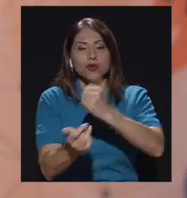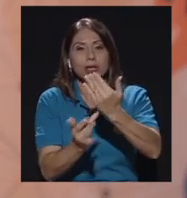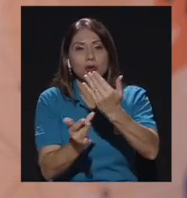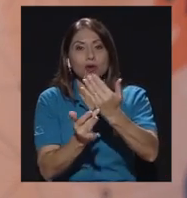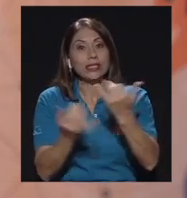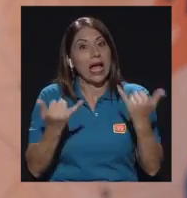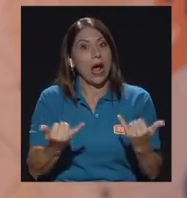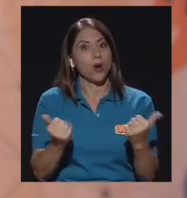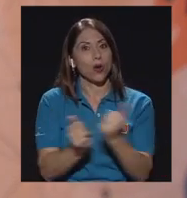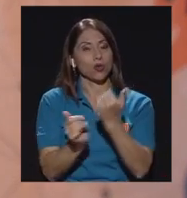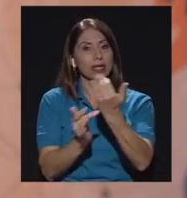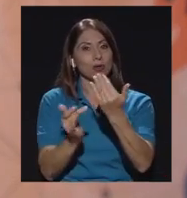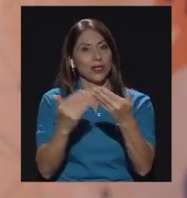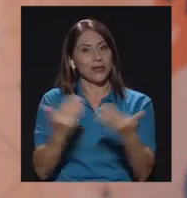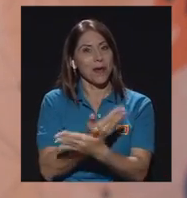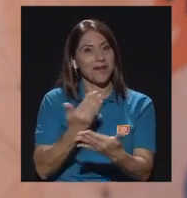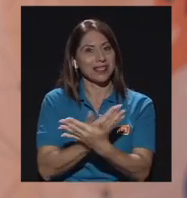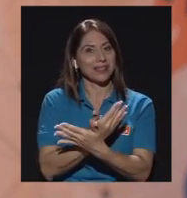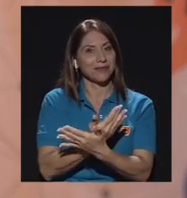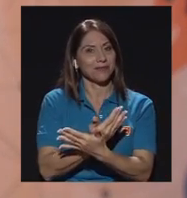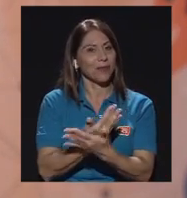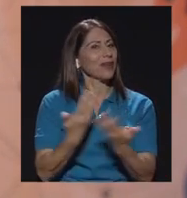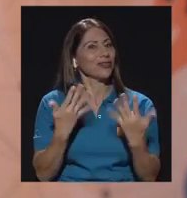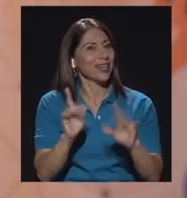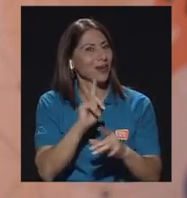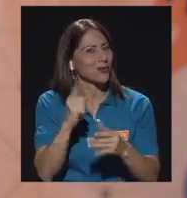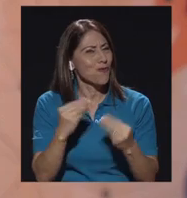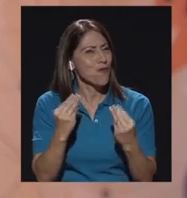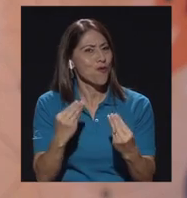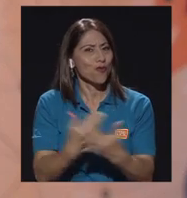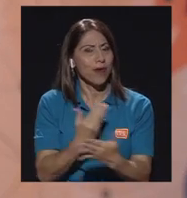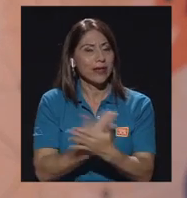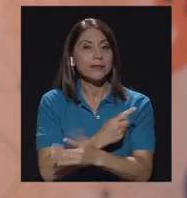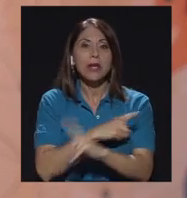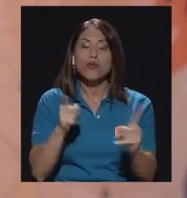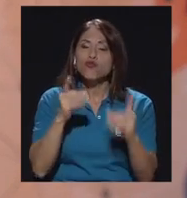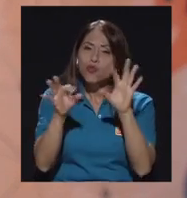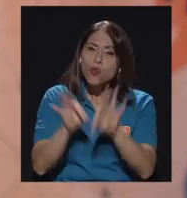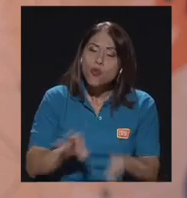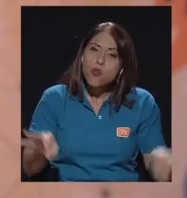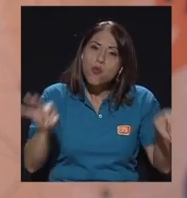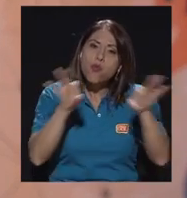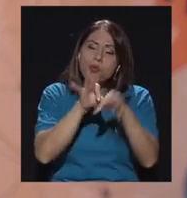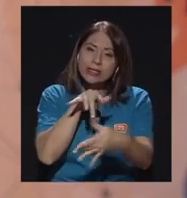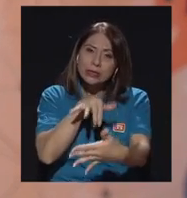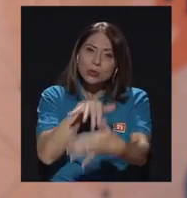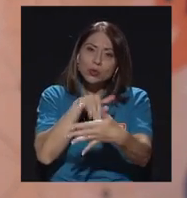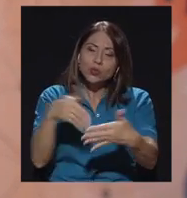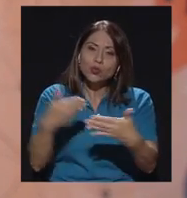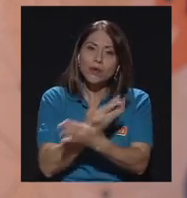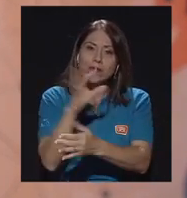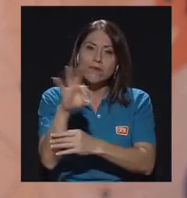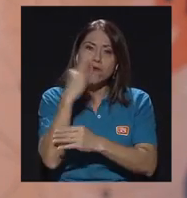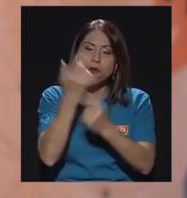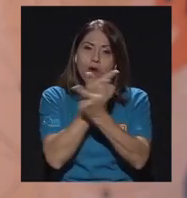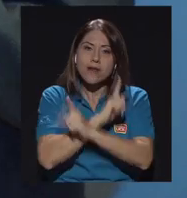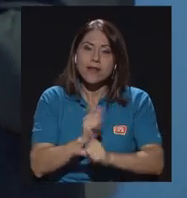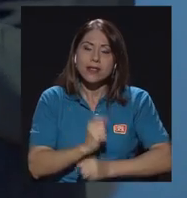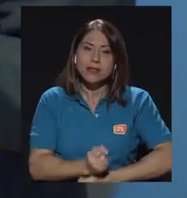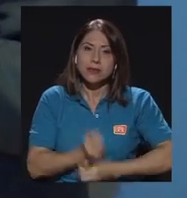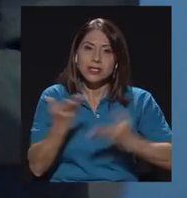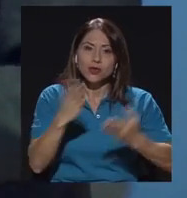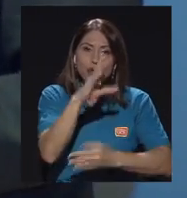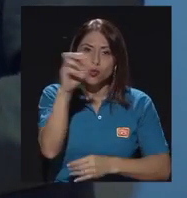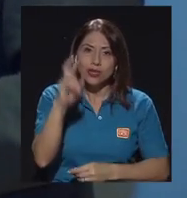las nuevas tecnologías, bueno, ya no tan nuevas, resulta indispensable estudiar las nuevas formas de libertad de expresión